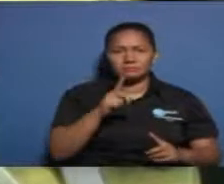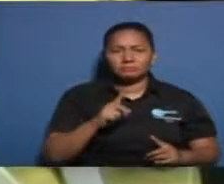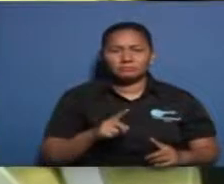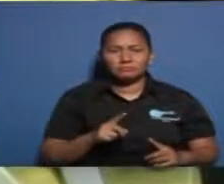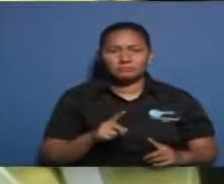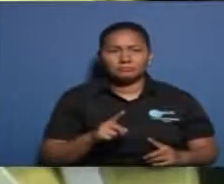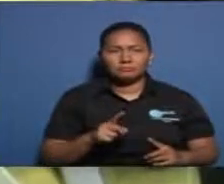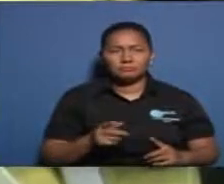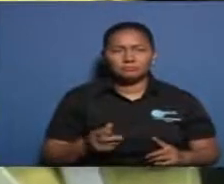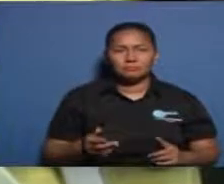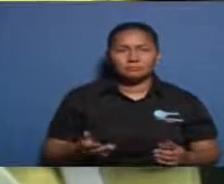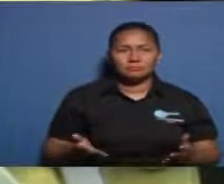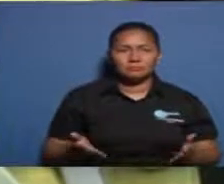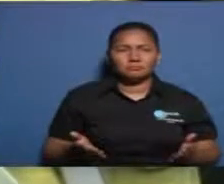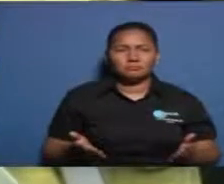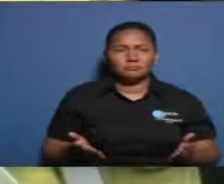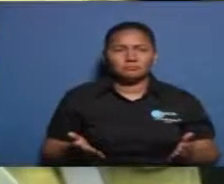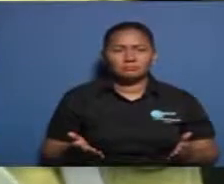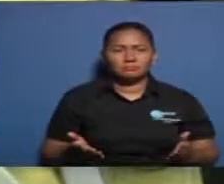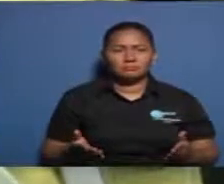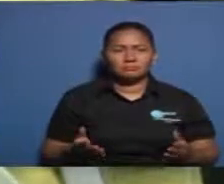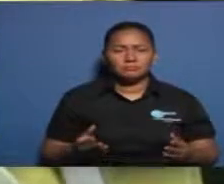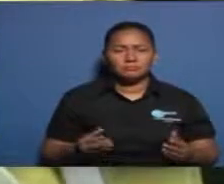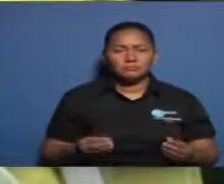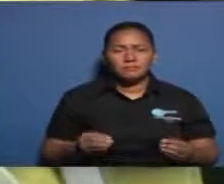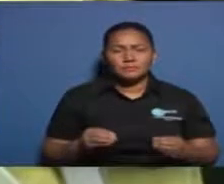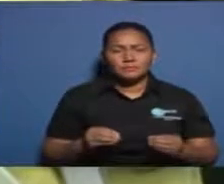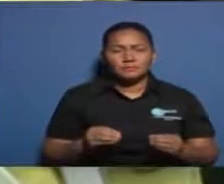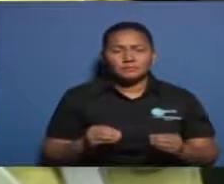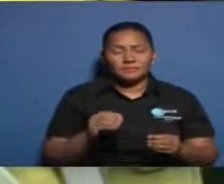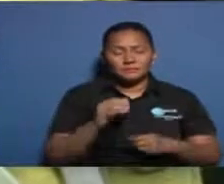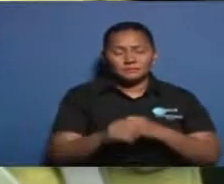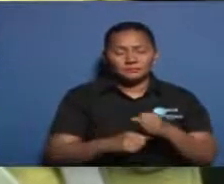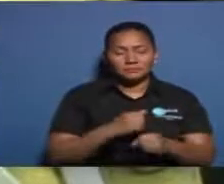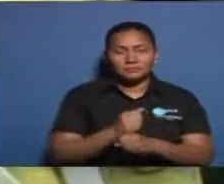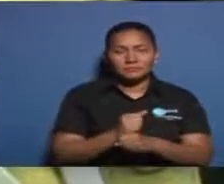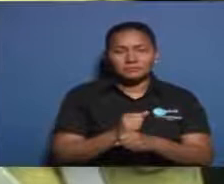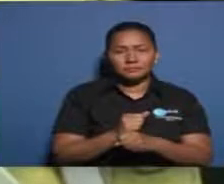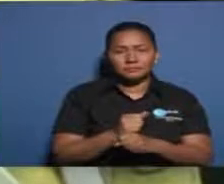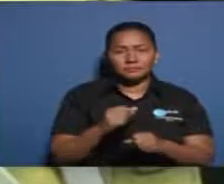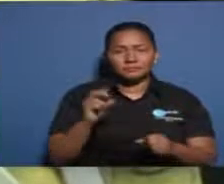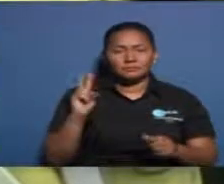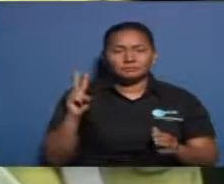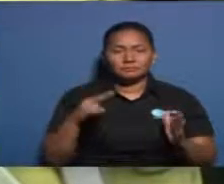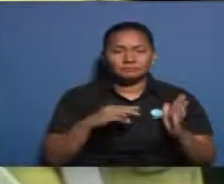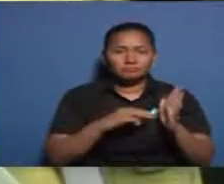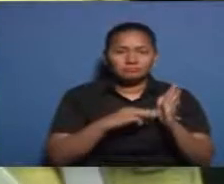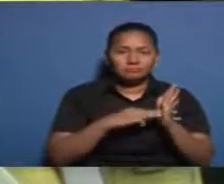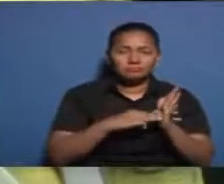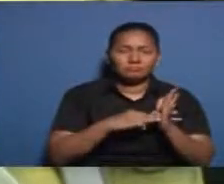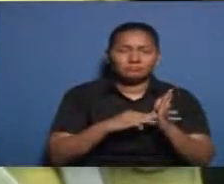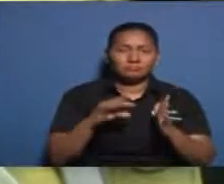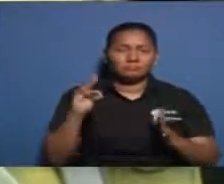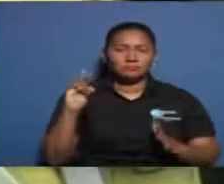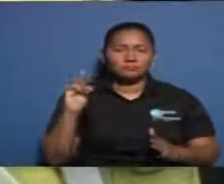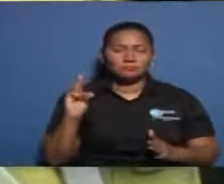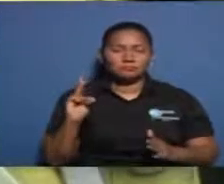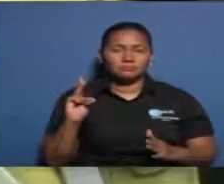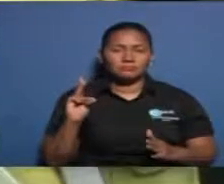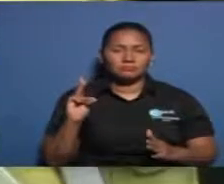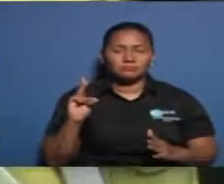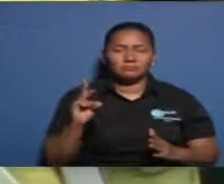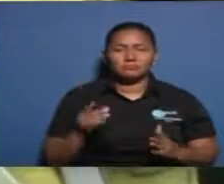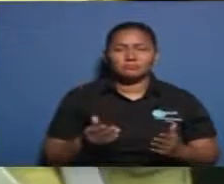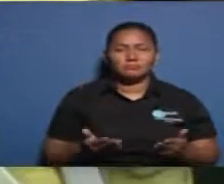femicidio el cierre del año 2017 teníamos alrededor de 15 mil restos casos de violencia doméstica